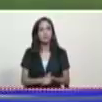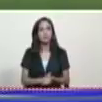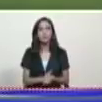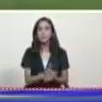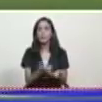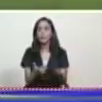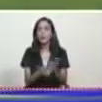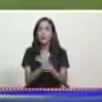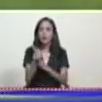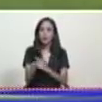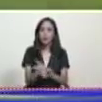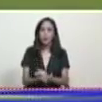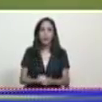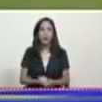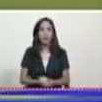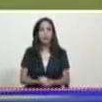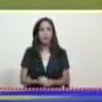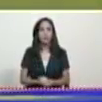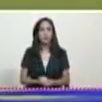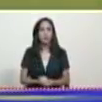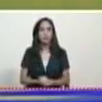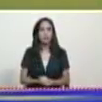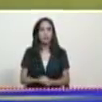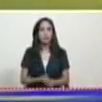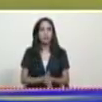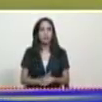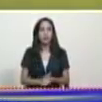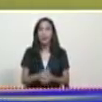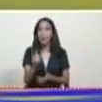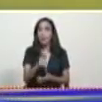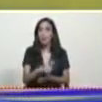Igualmente debe ser una fuerza